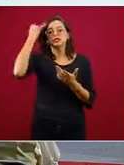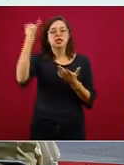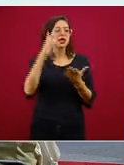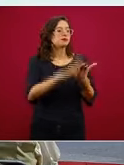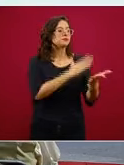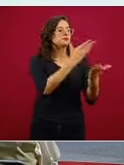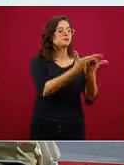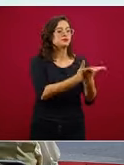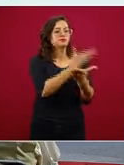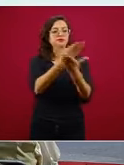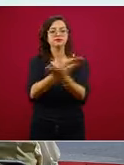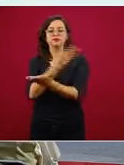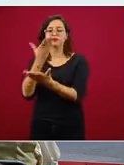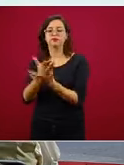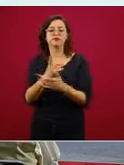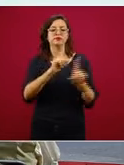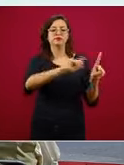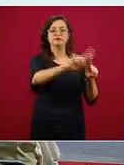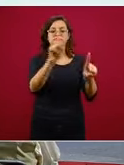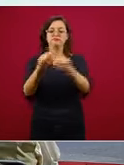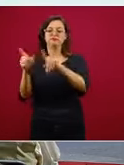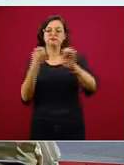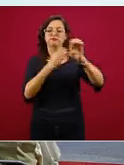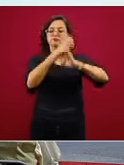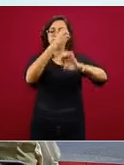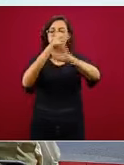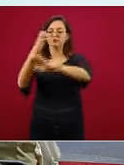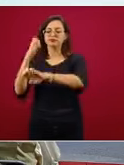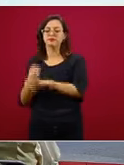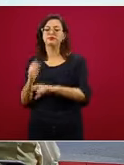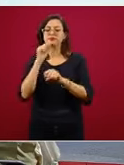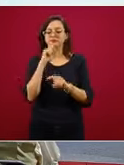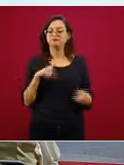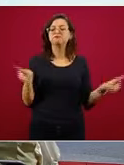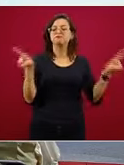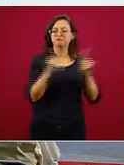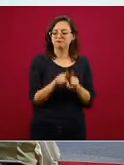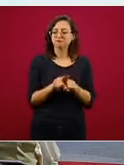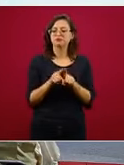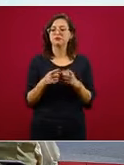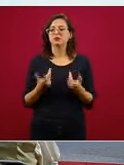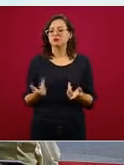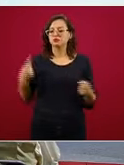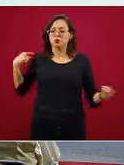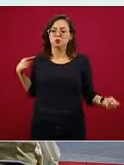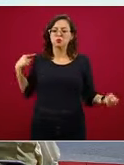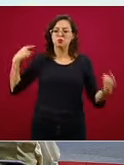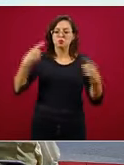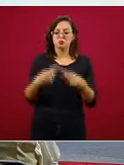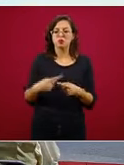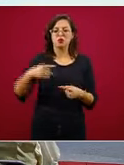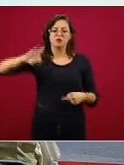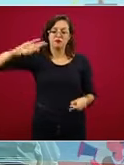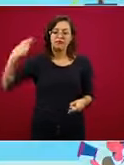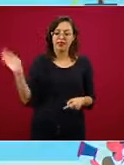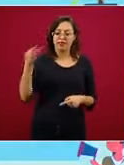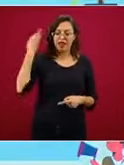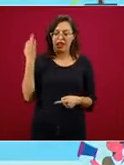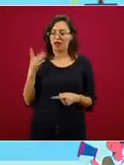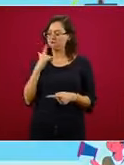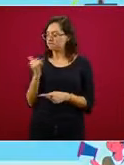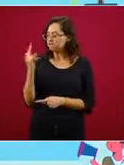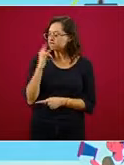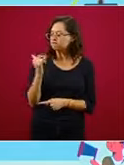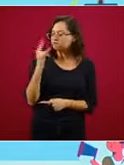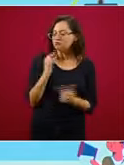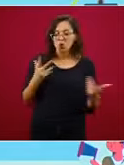ya se tenían en varios estados y entidades, con también un esfuerzo que también llevamos algunas semanas desde la Federación, tratando de